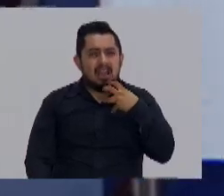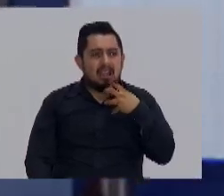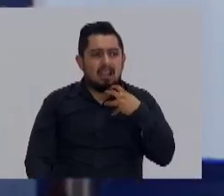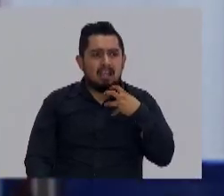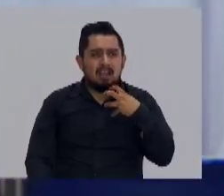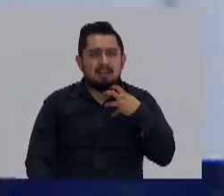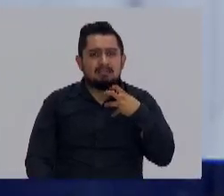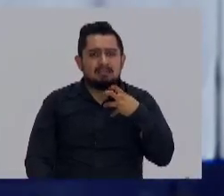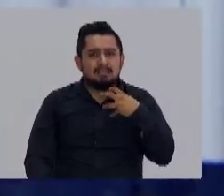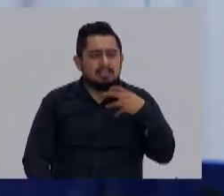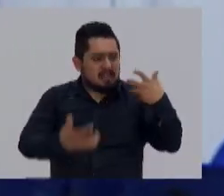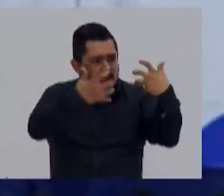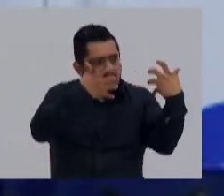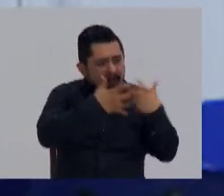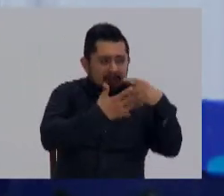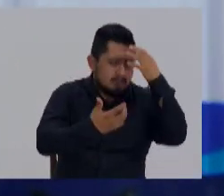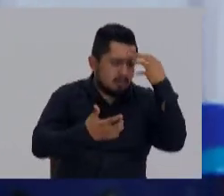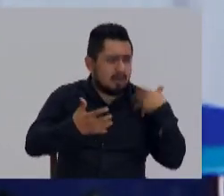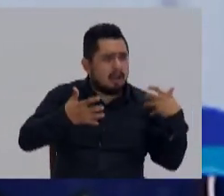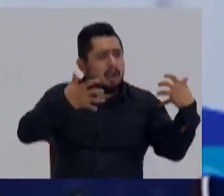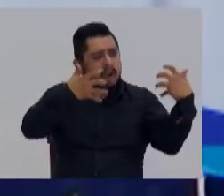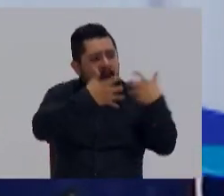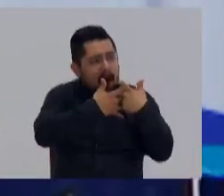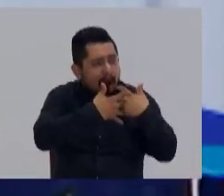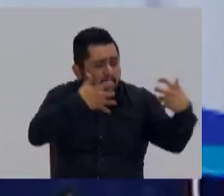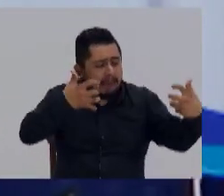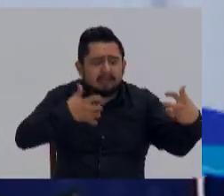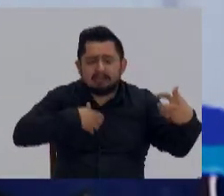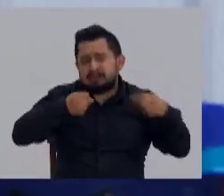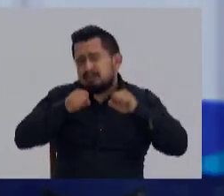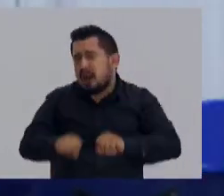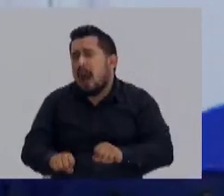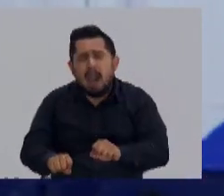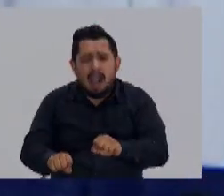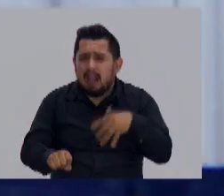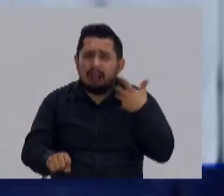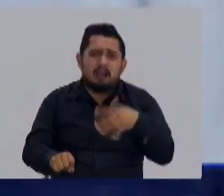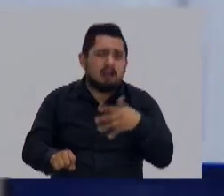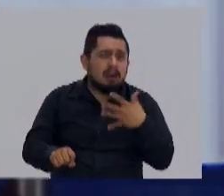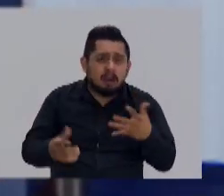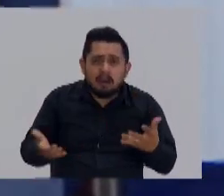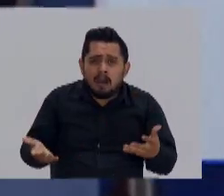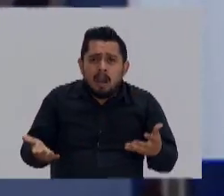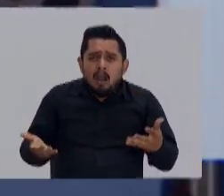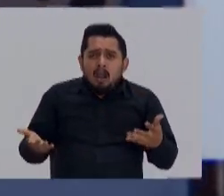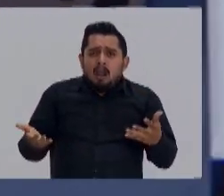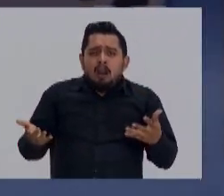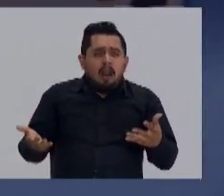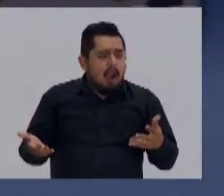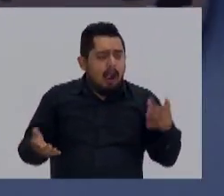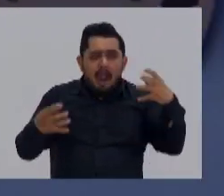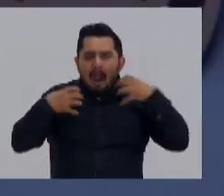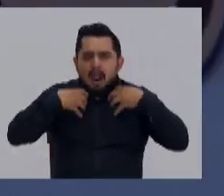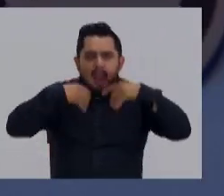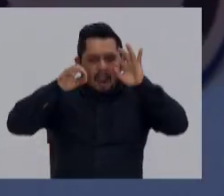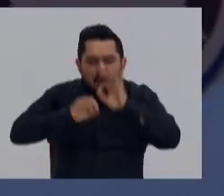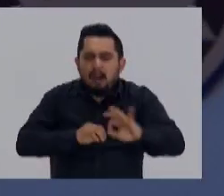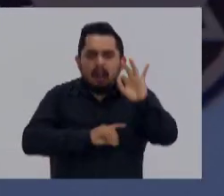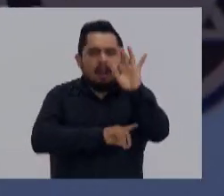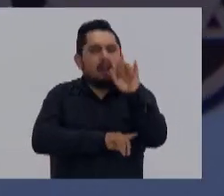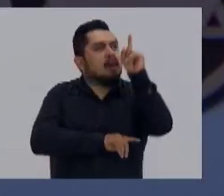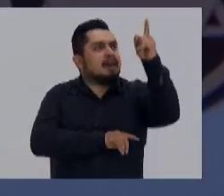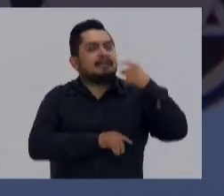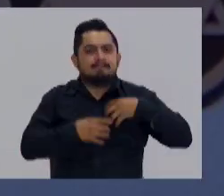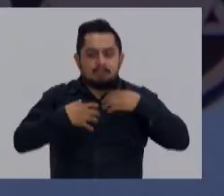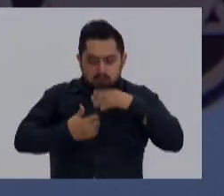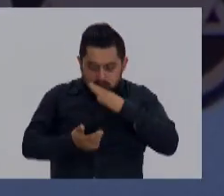respeto, yo sin esa mujer me muero. Es mejor que pierdas tu vida física,